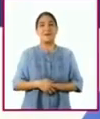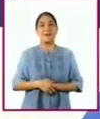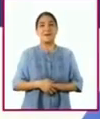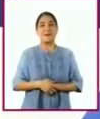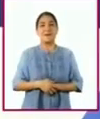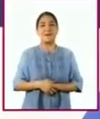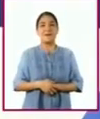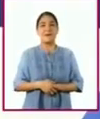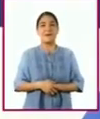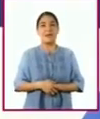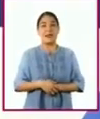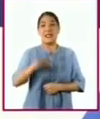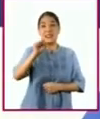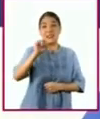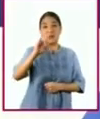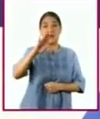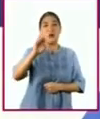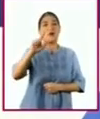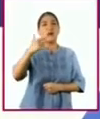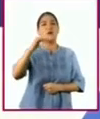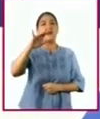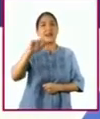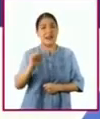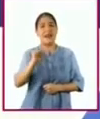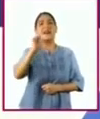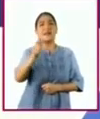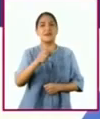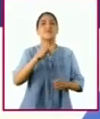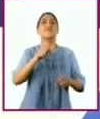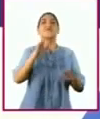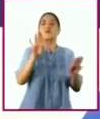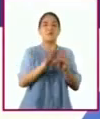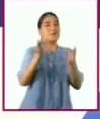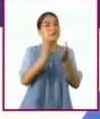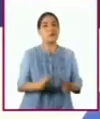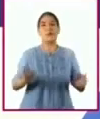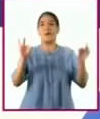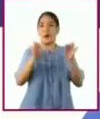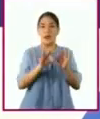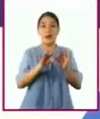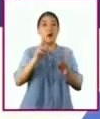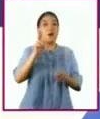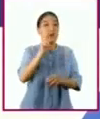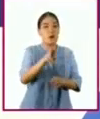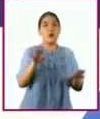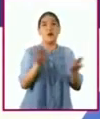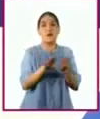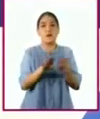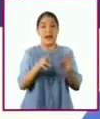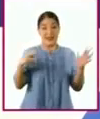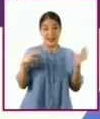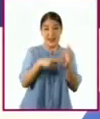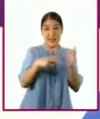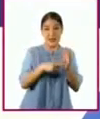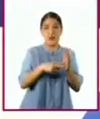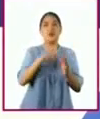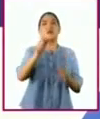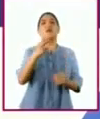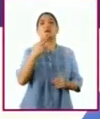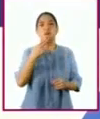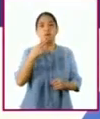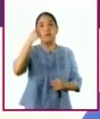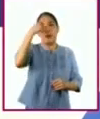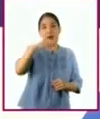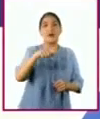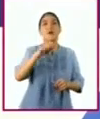En el caso de la simbología, los colores juegan un papel muy importante y así comúnmente el negro se utiliza para indicar